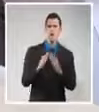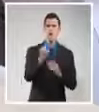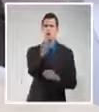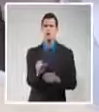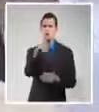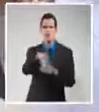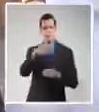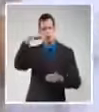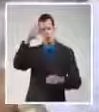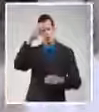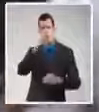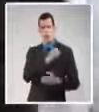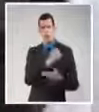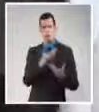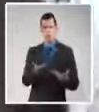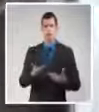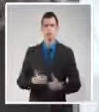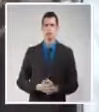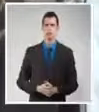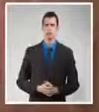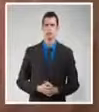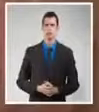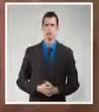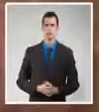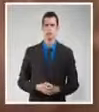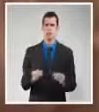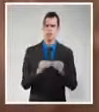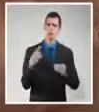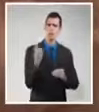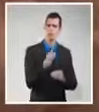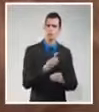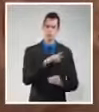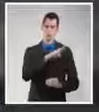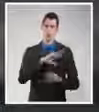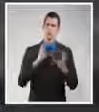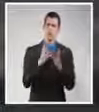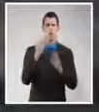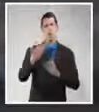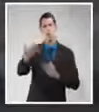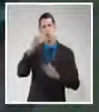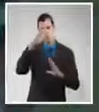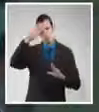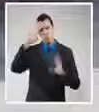uno de nosotros entonces responsable de construir el futuro de la Cuba a la que aspiramos.